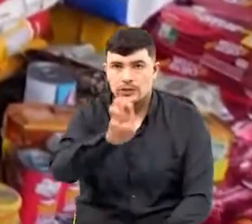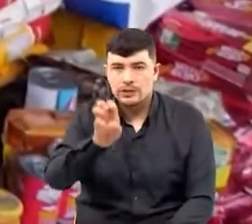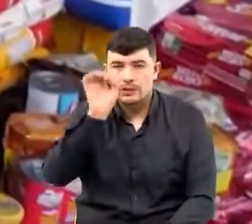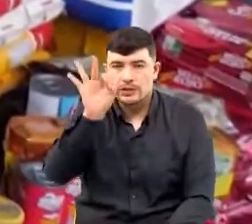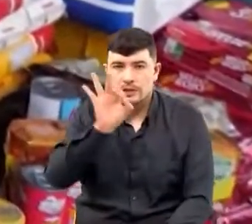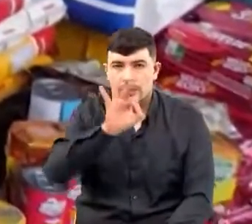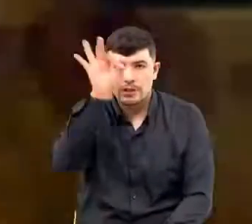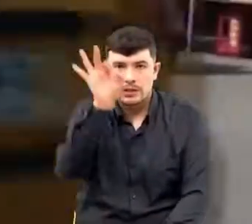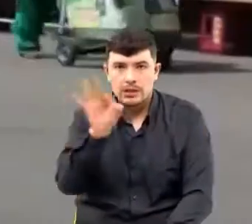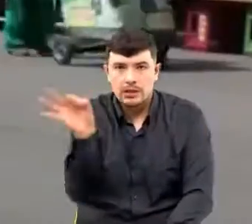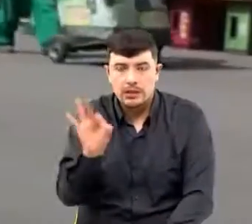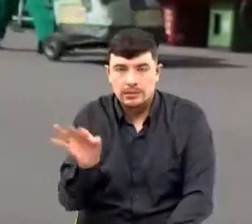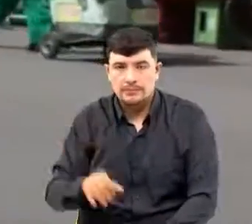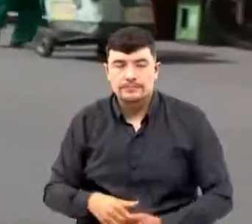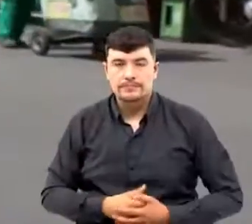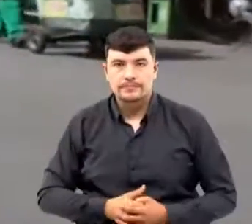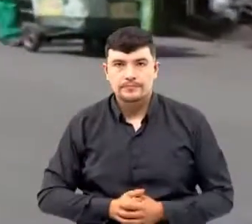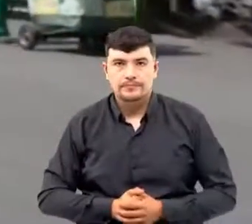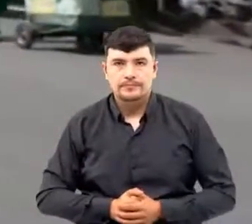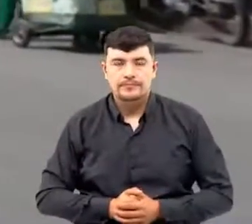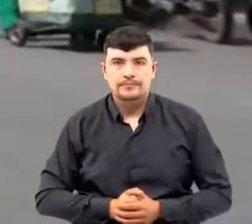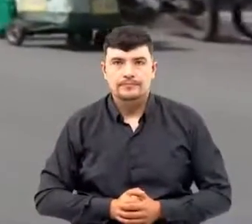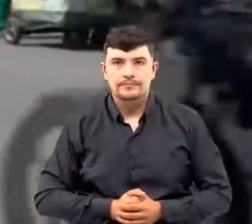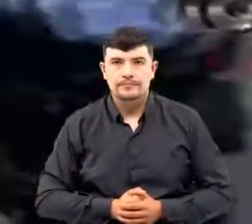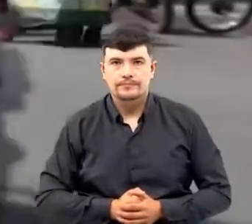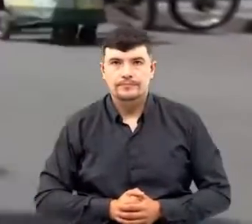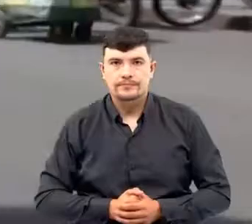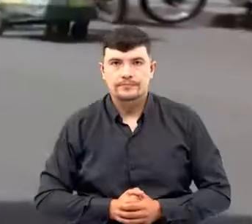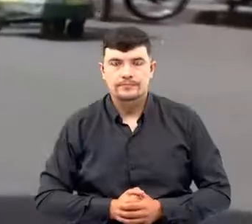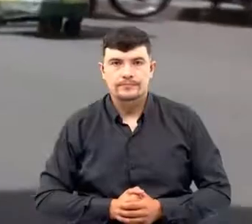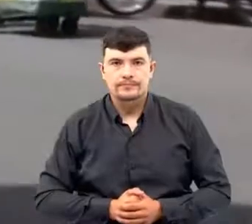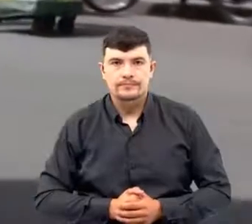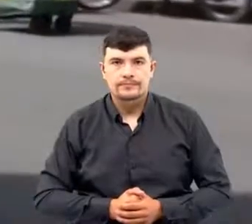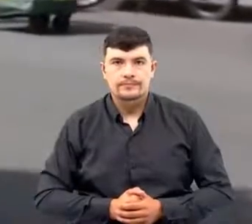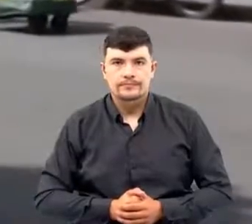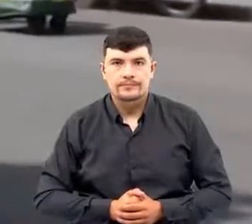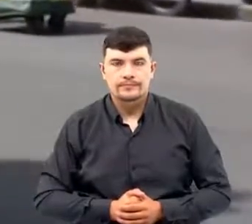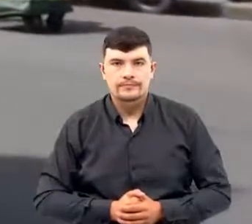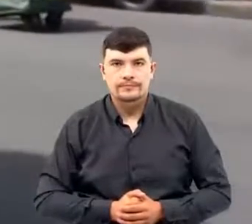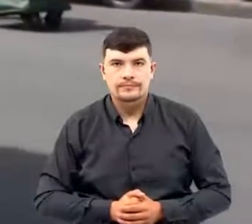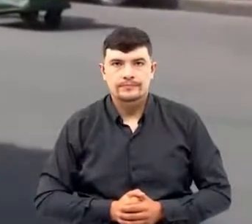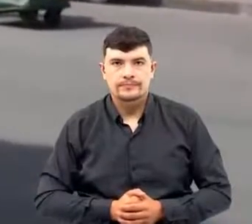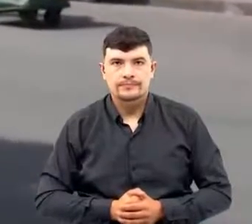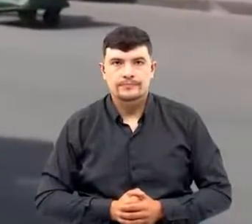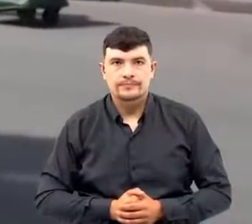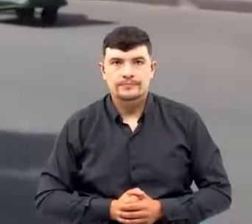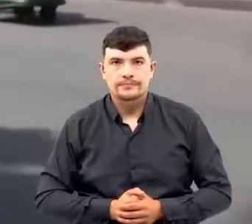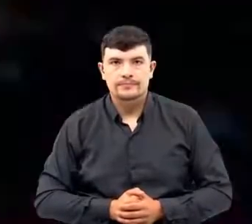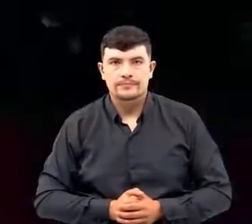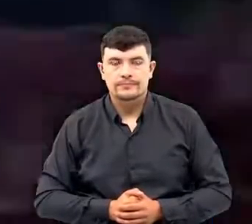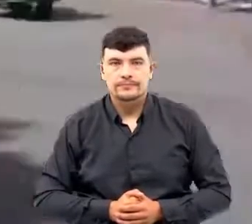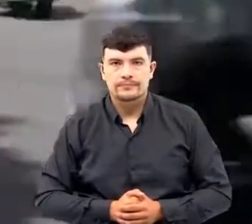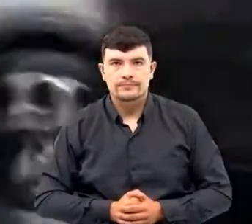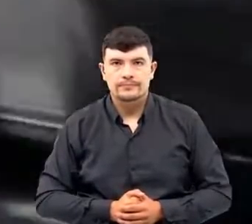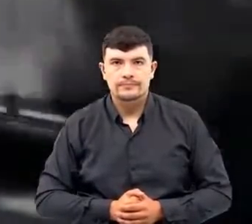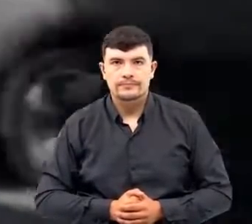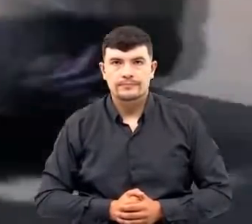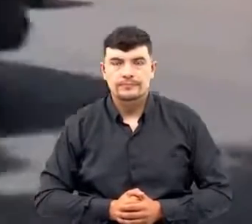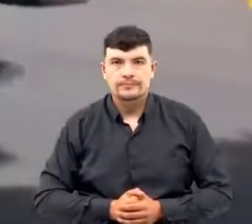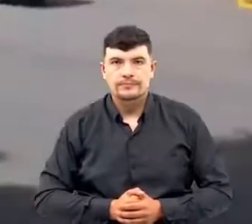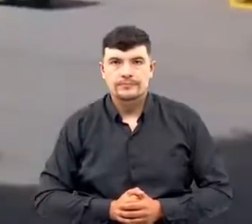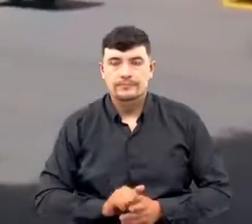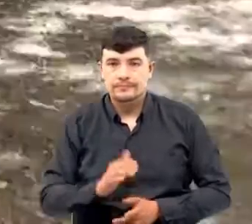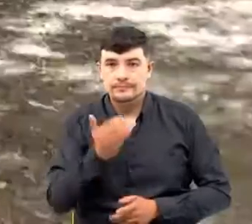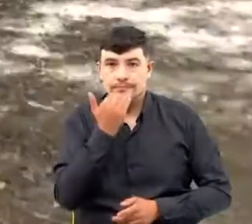1.83%, ocupando el séptimo lugar de la tabla, 0.22%, por arriba de la cifra nacional. Uno, por ejemplo,